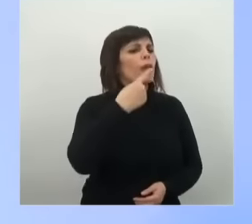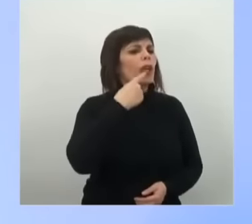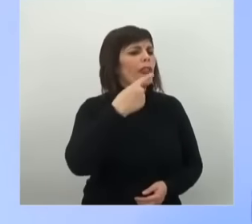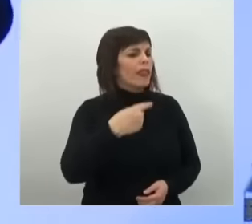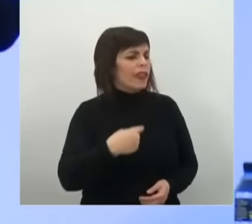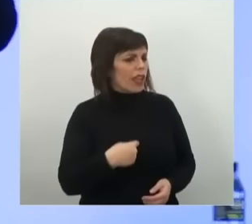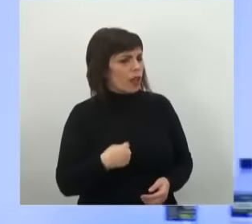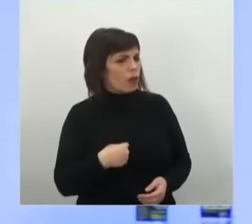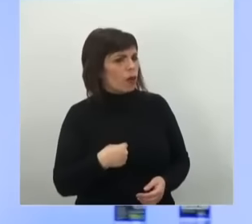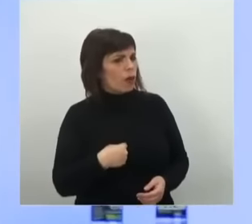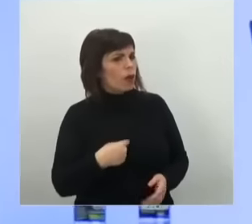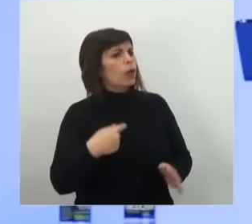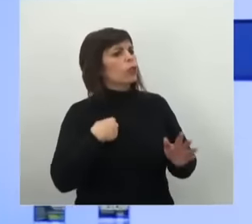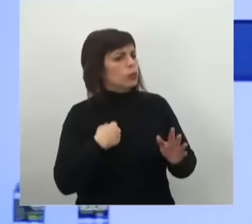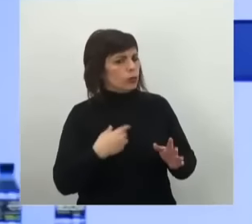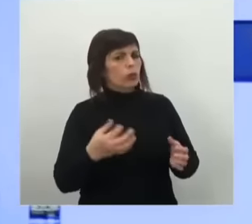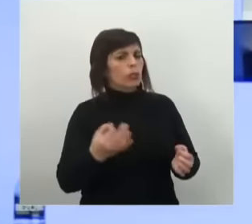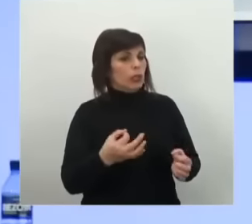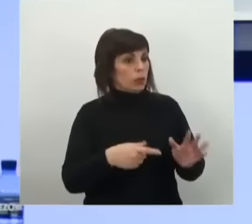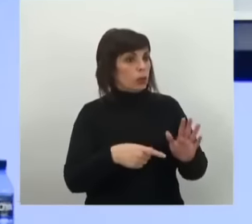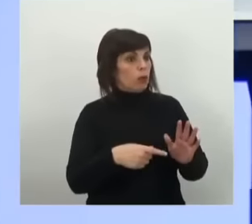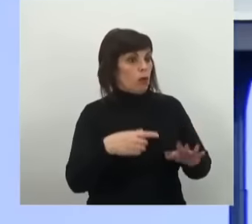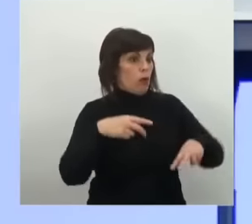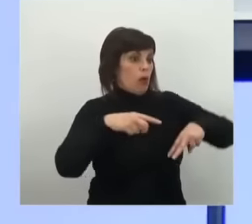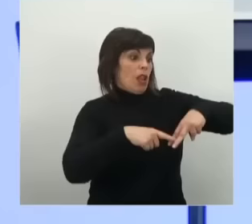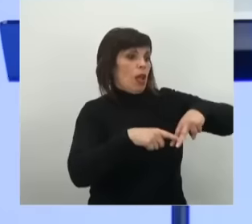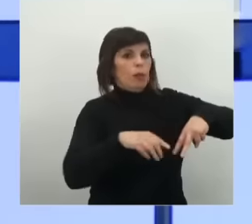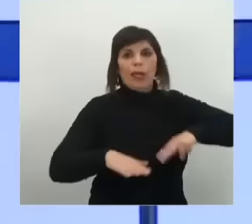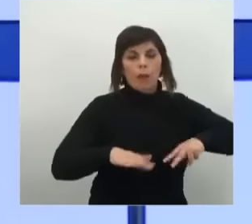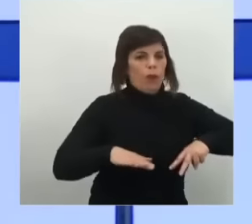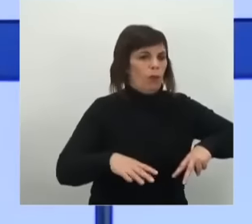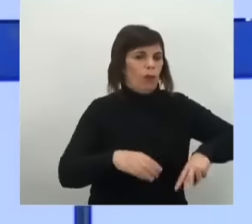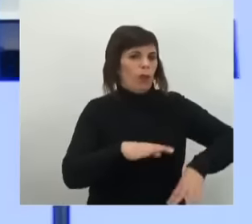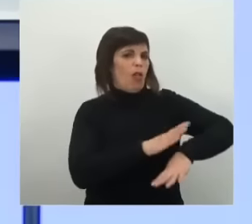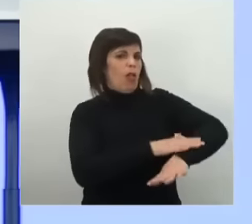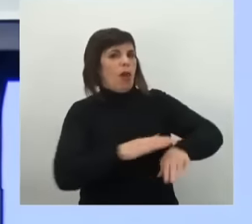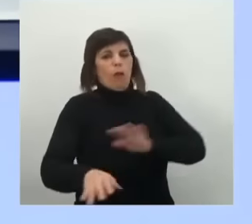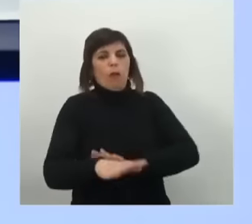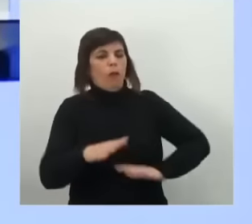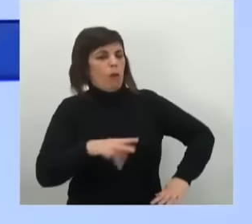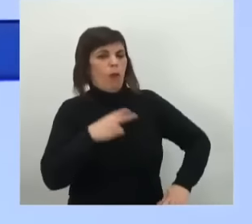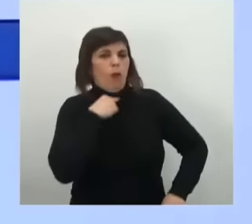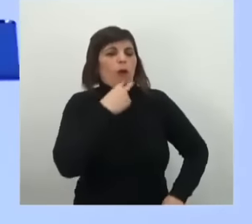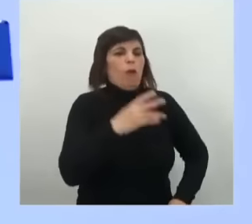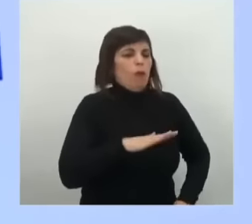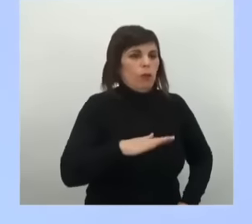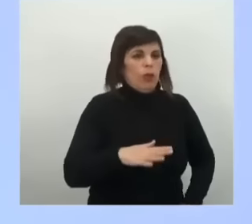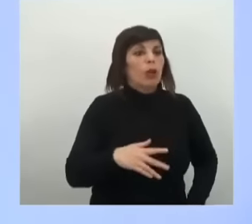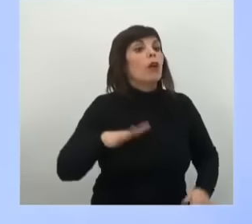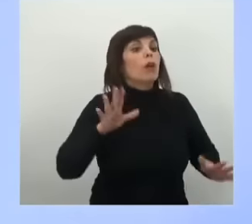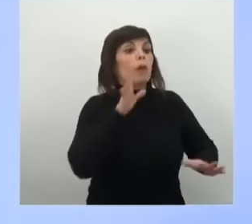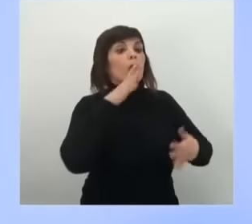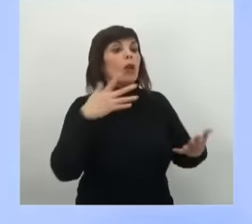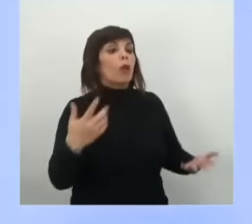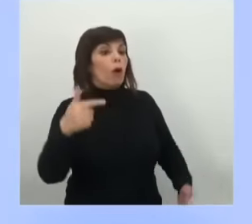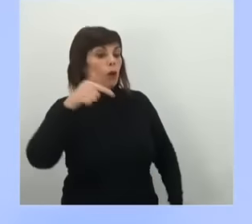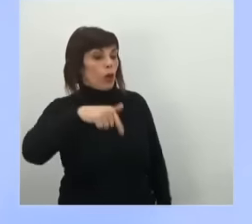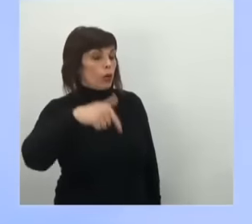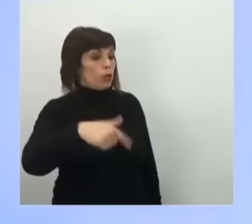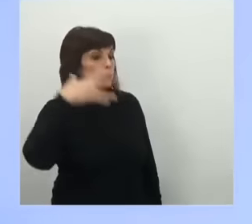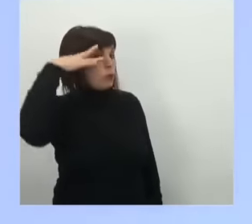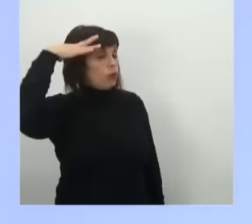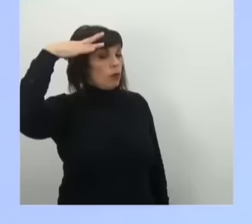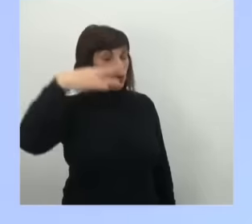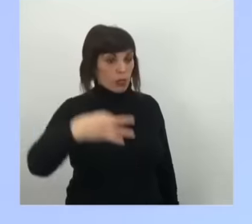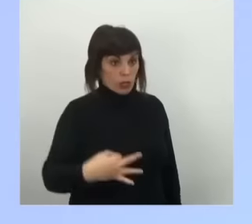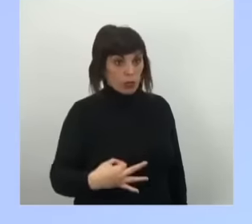que yo tampoco entiendo es porque yo estoy aquí pero lo que sí puedo entender que yo creo en un Dios completamente ilimitado Que sin importar la